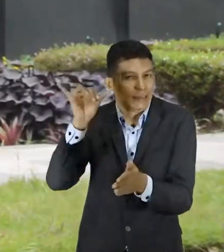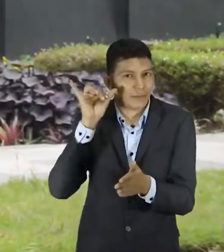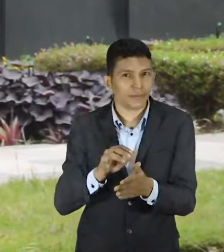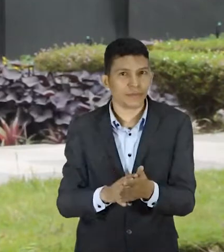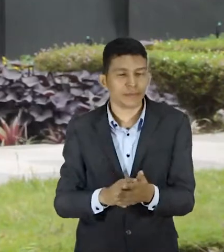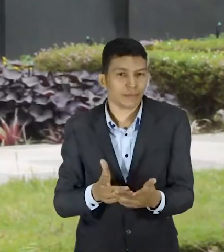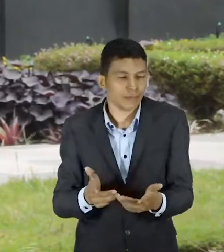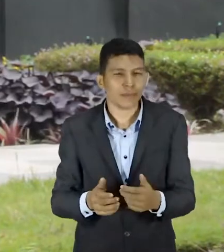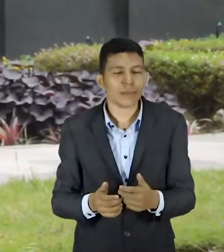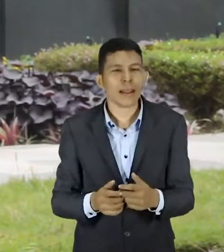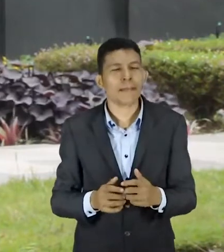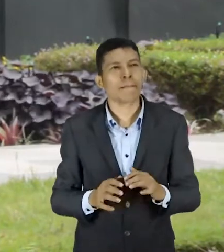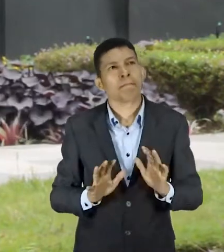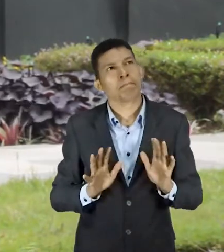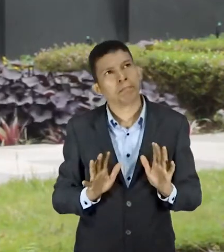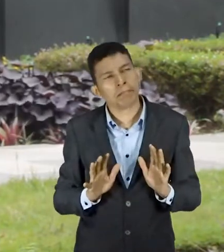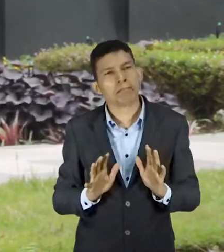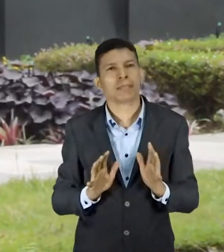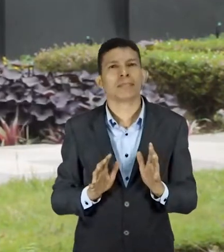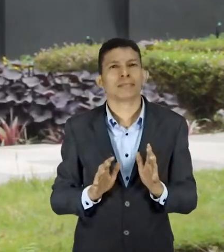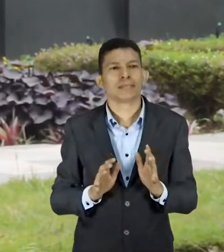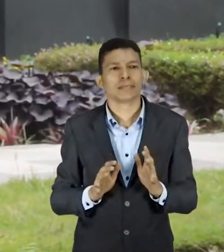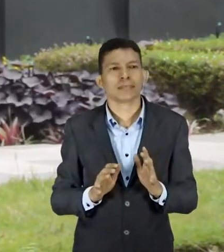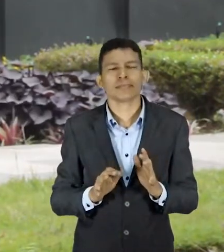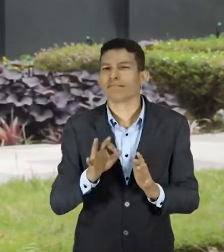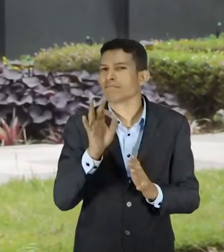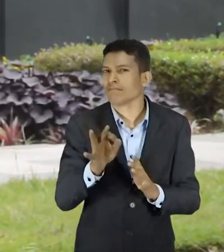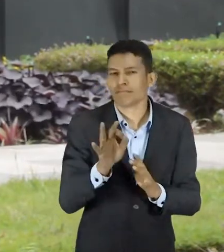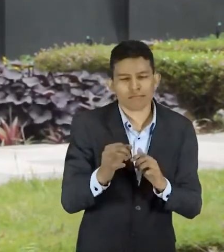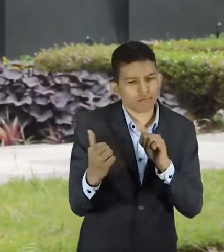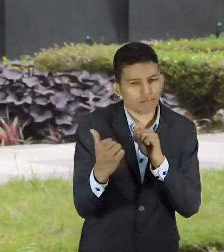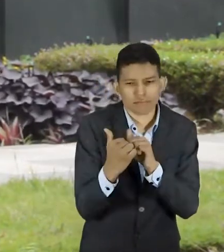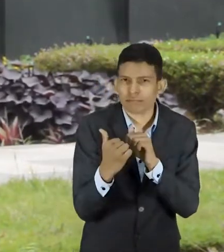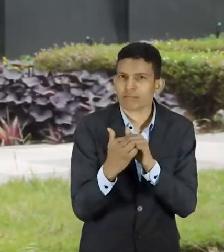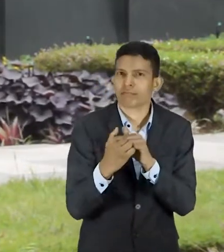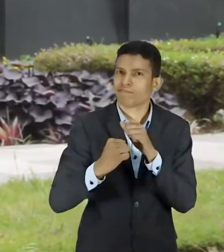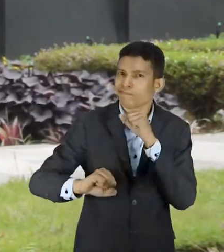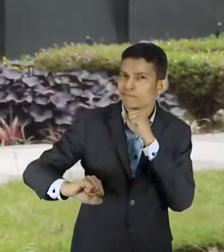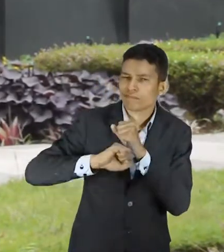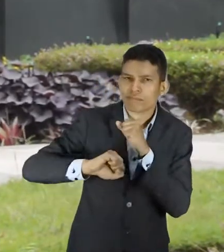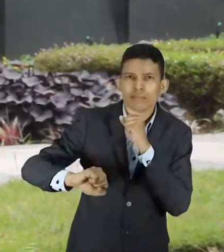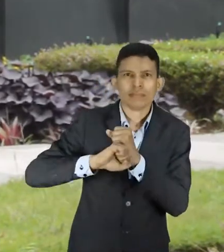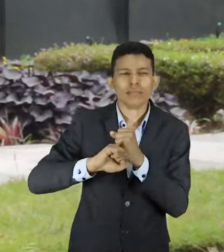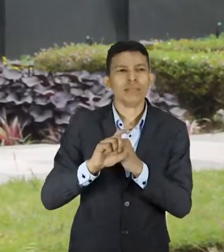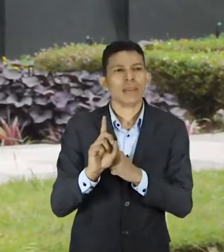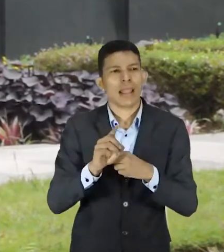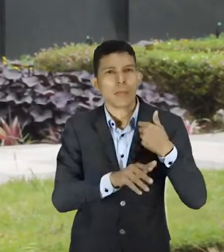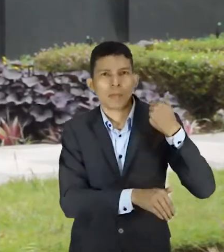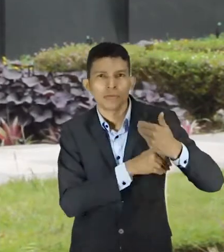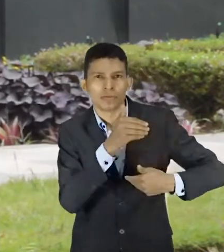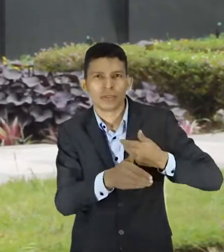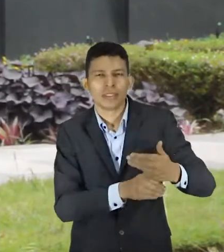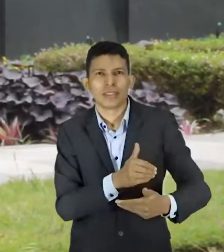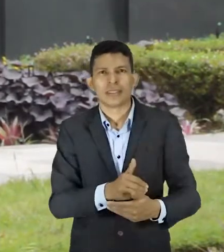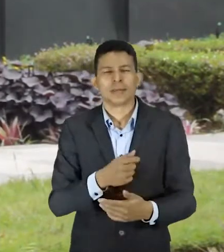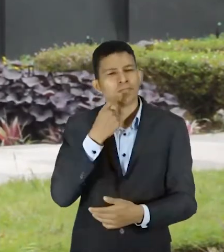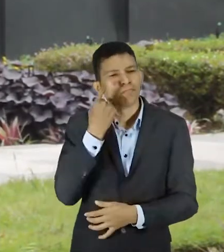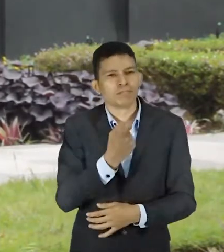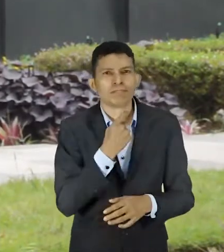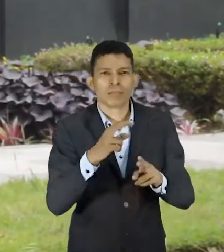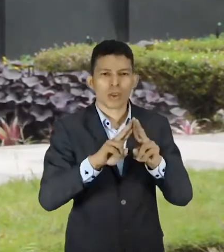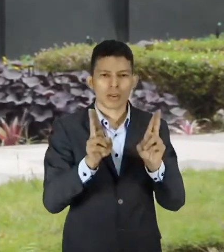Es un hombre, digamos. Pero siempre me acompañó. Me acompañó en el proceso,